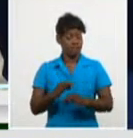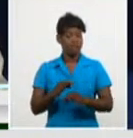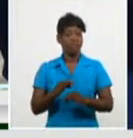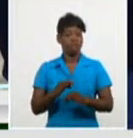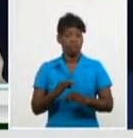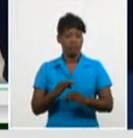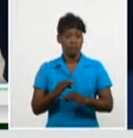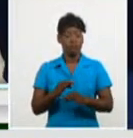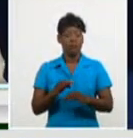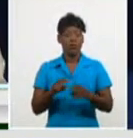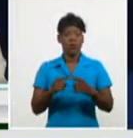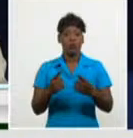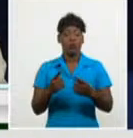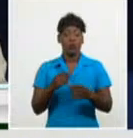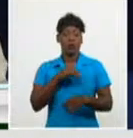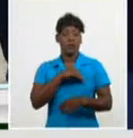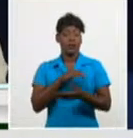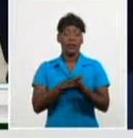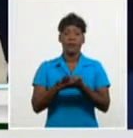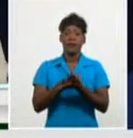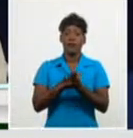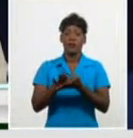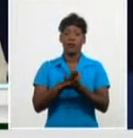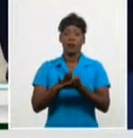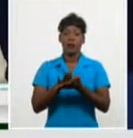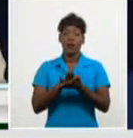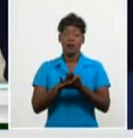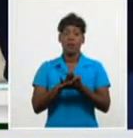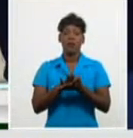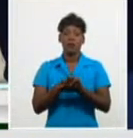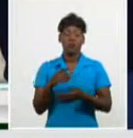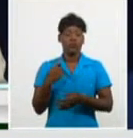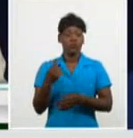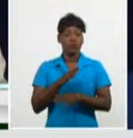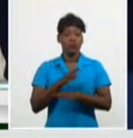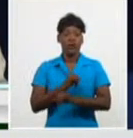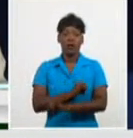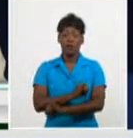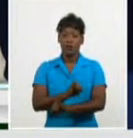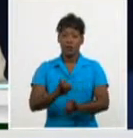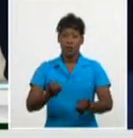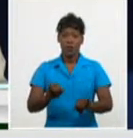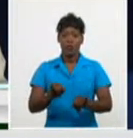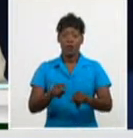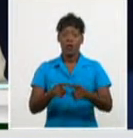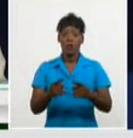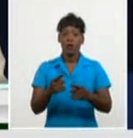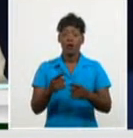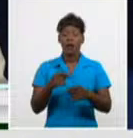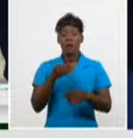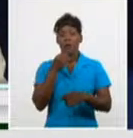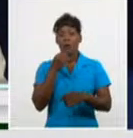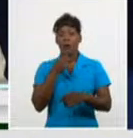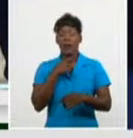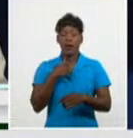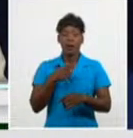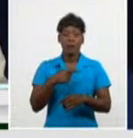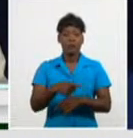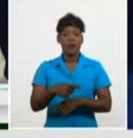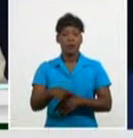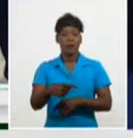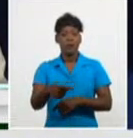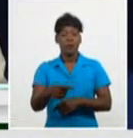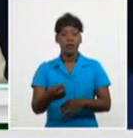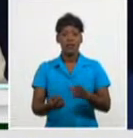no manifiesta, muchas veces, ya explicamos esto en una ocasión, la manifiestan posteriormente con algunos síntomas, pero en